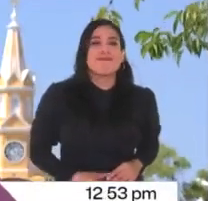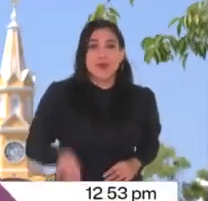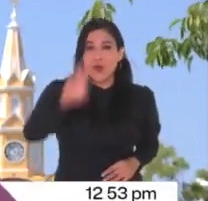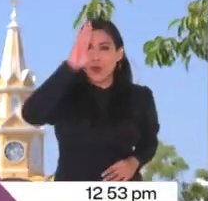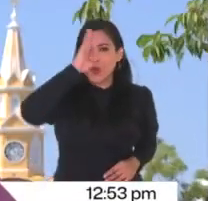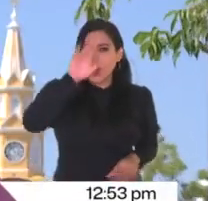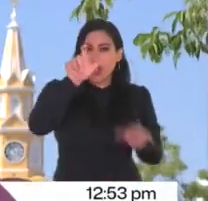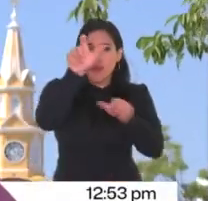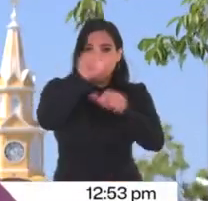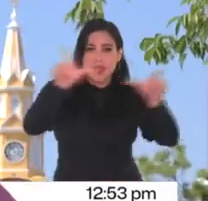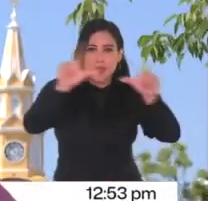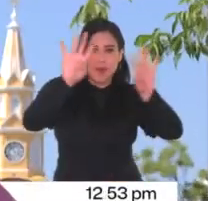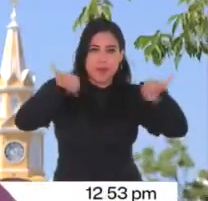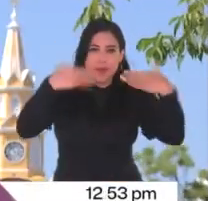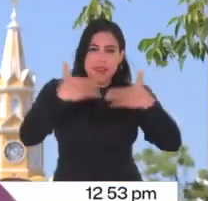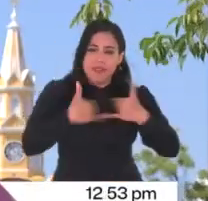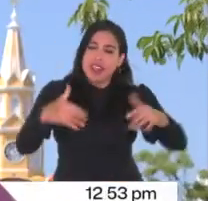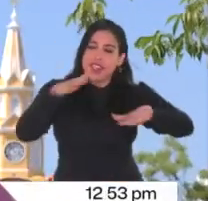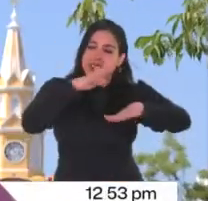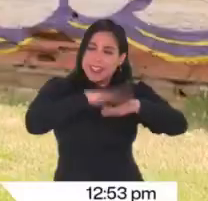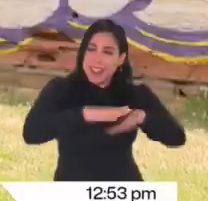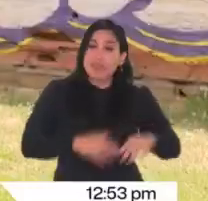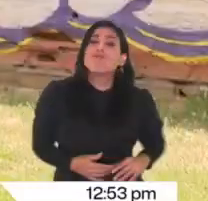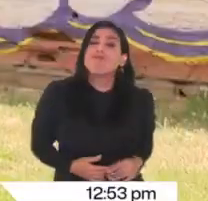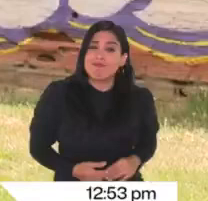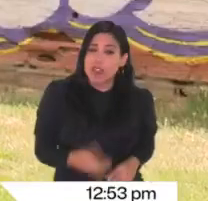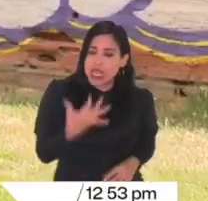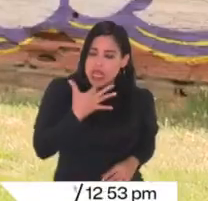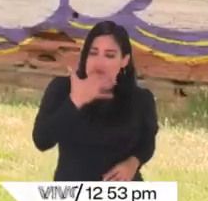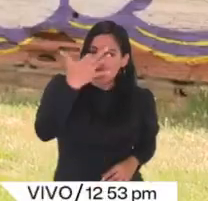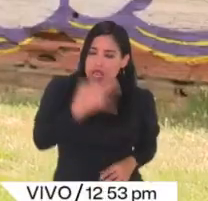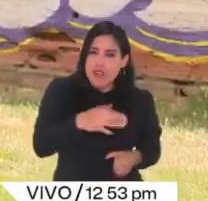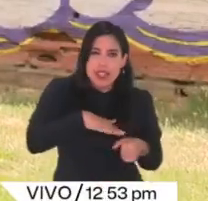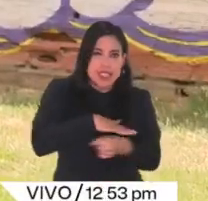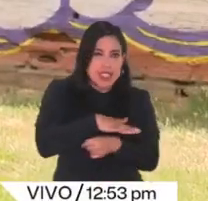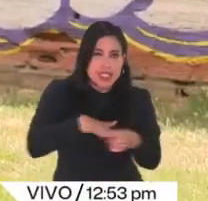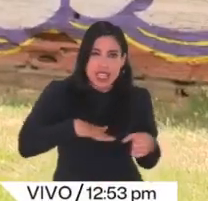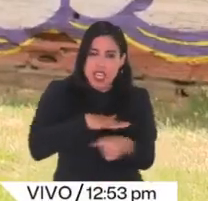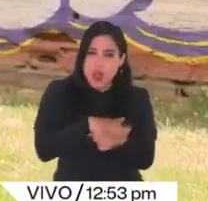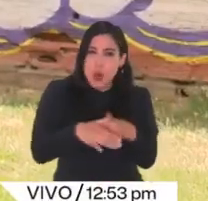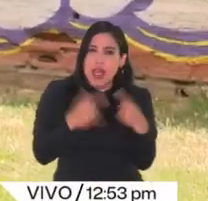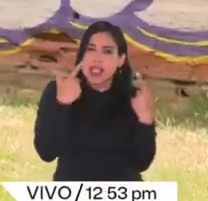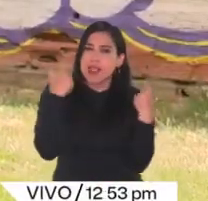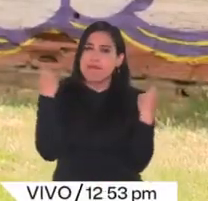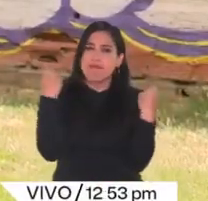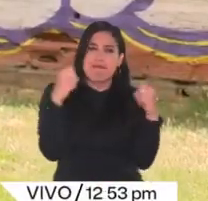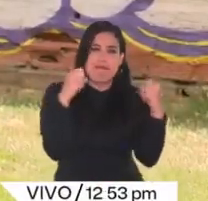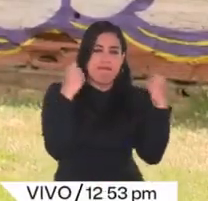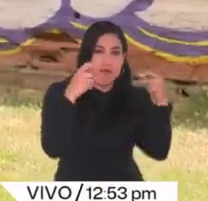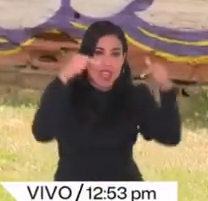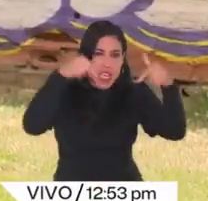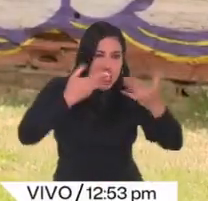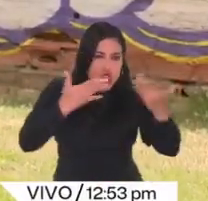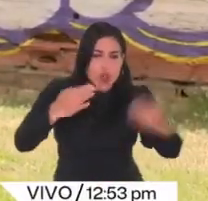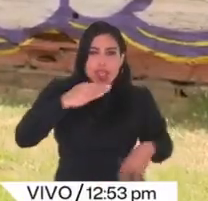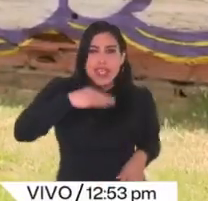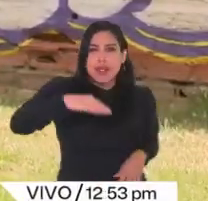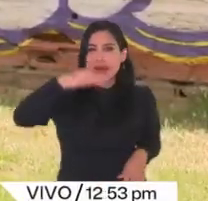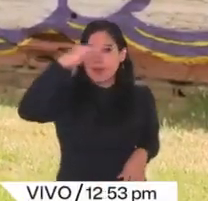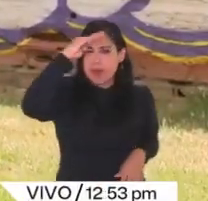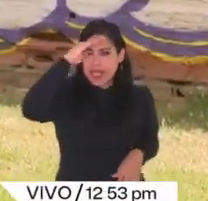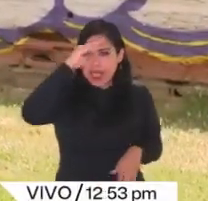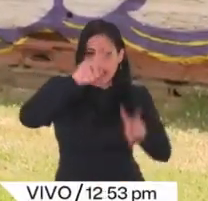Hola, televidentes, buenas tardes. Pues mire, la verdad es que la situación es bastante crítica aquí en Medellín en materia